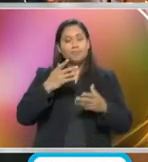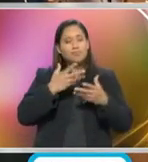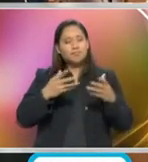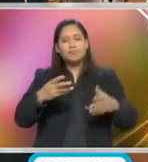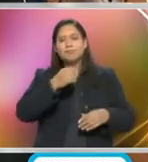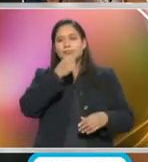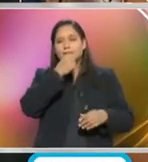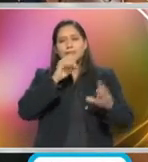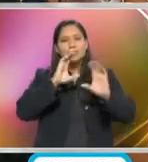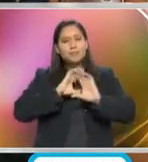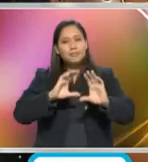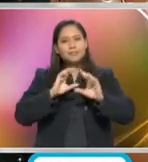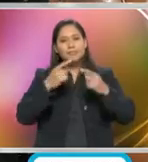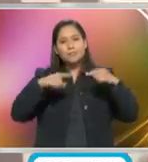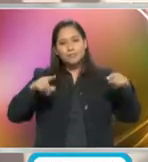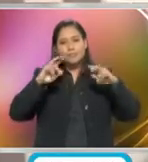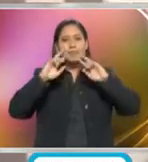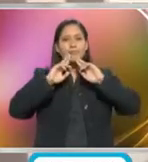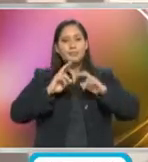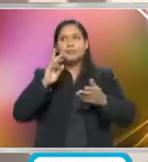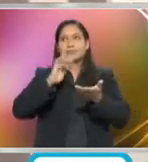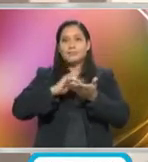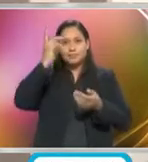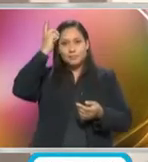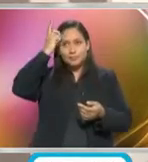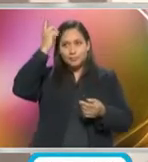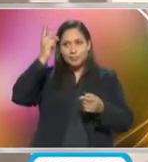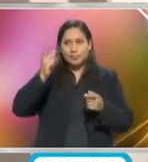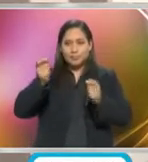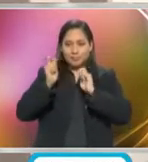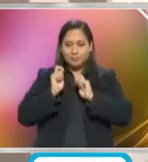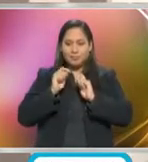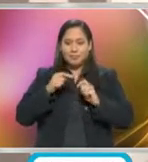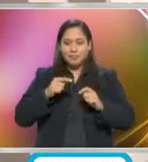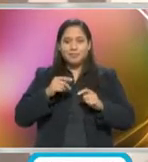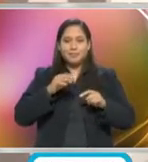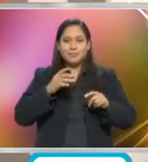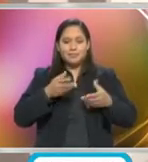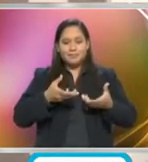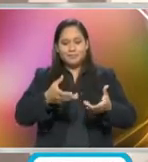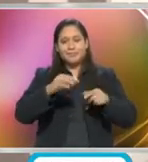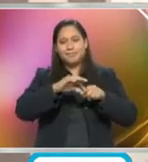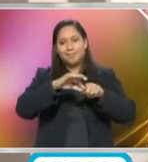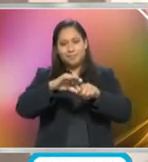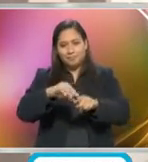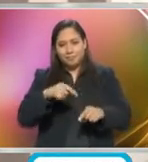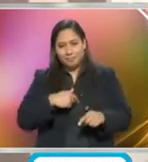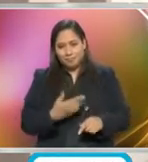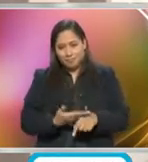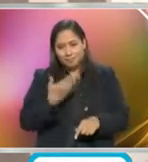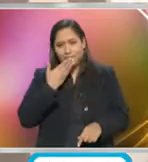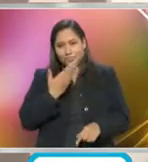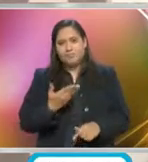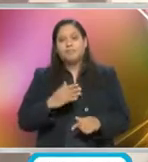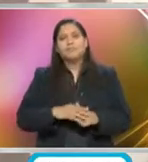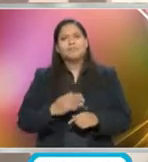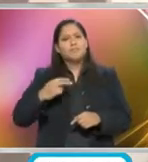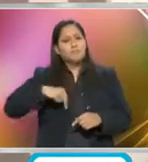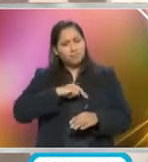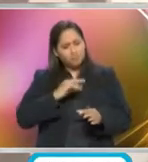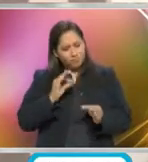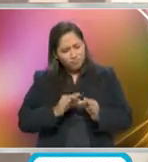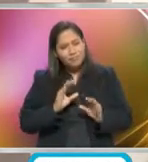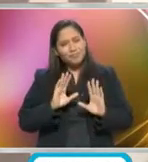de la música ranchera, Jackie. Pues gracias a Dios que me puso en este camino y que la verdad sí me ha ido muy bien. Estábamos